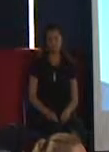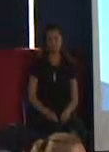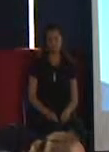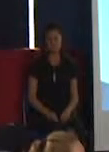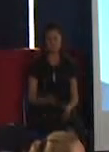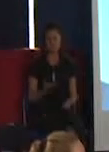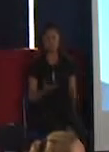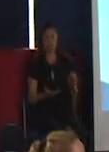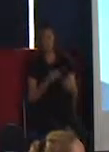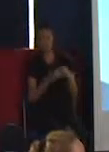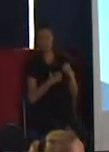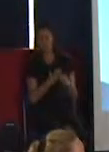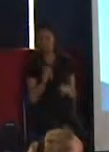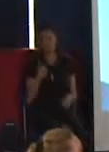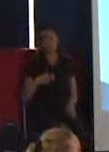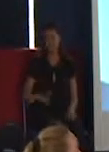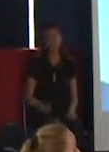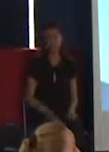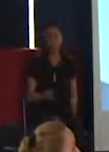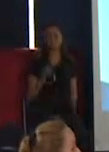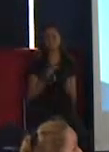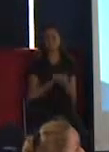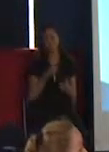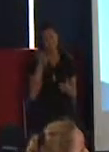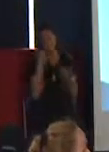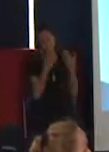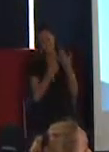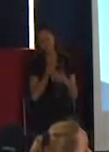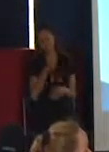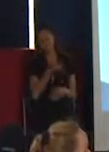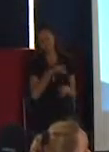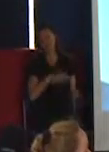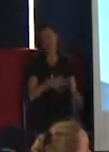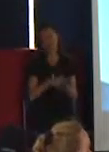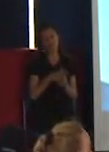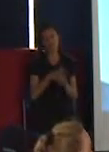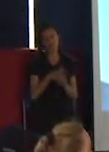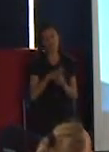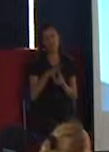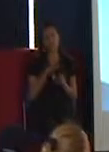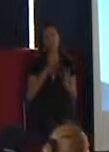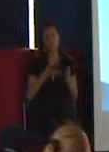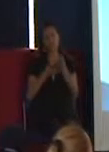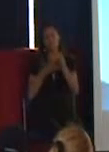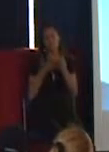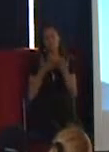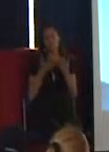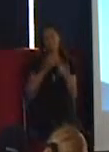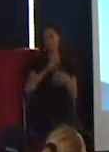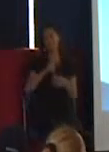¿sí? Entonces, ahí estamos mirando que se está afectando y se está vulnerando el derecho